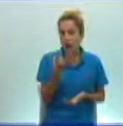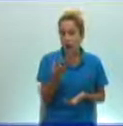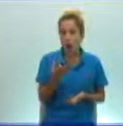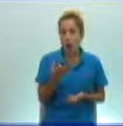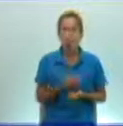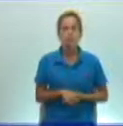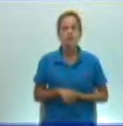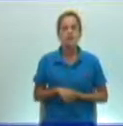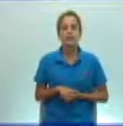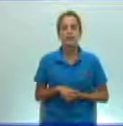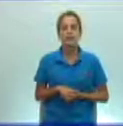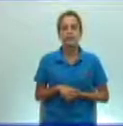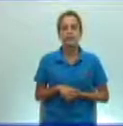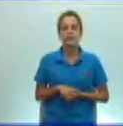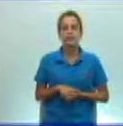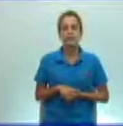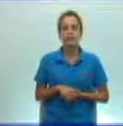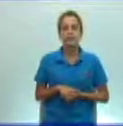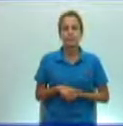siguiente expresión.